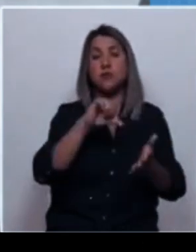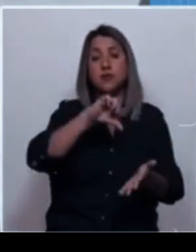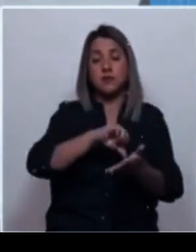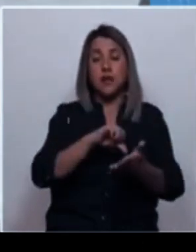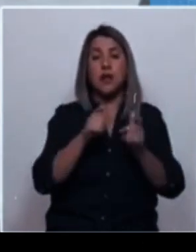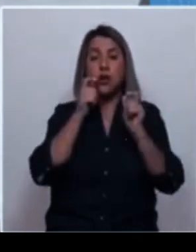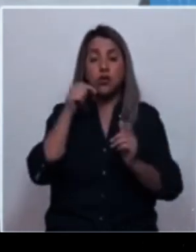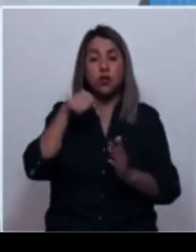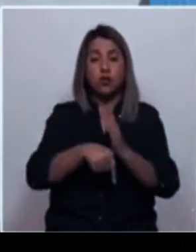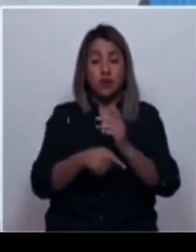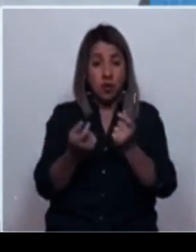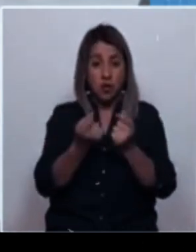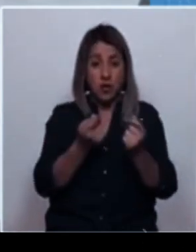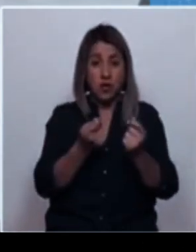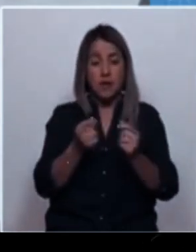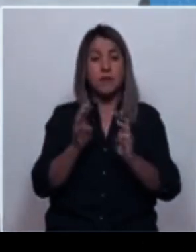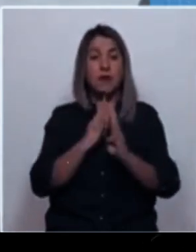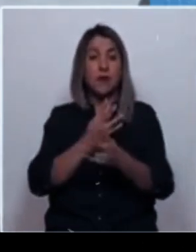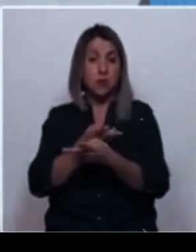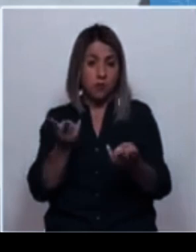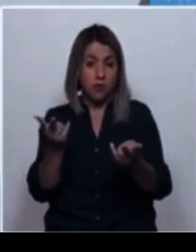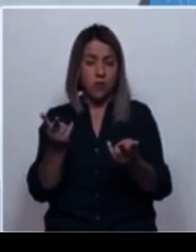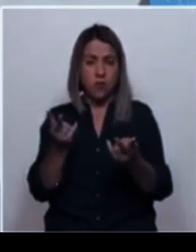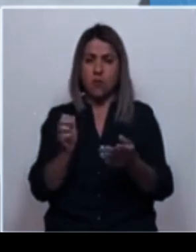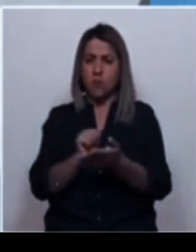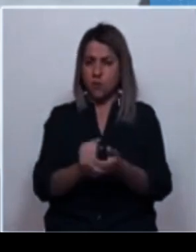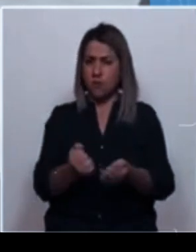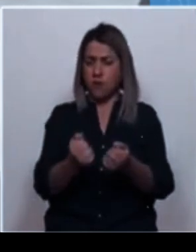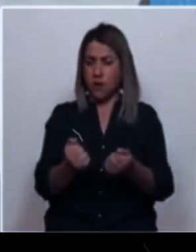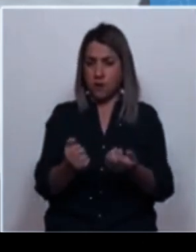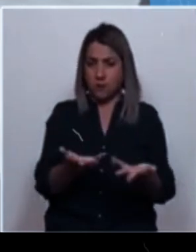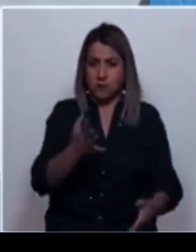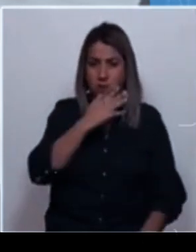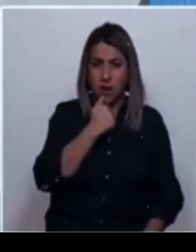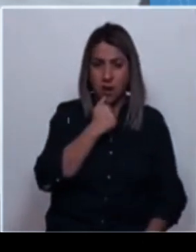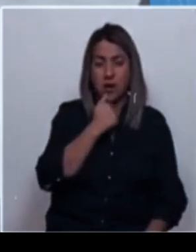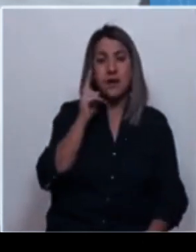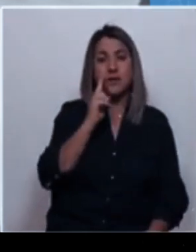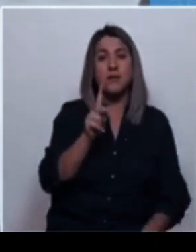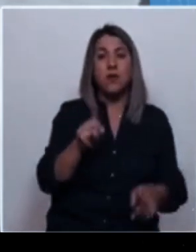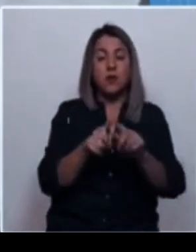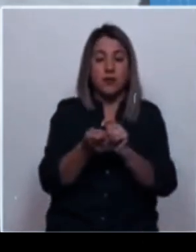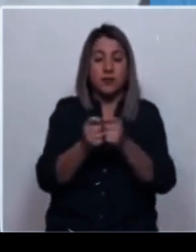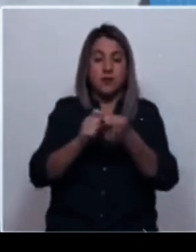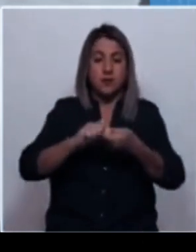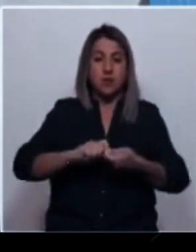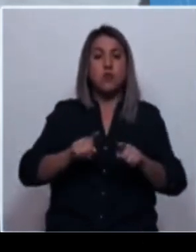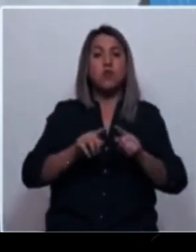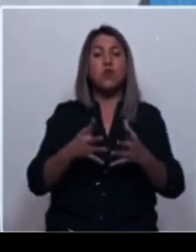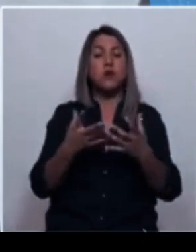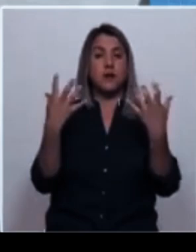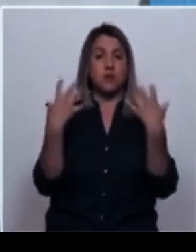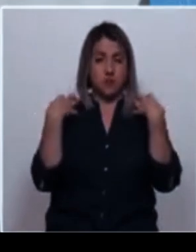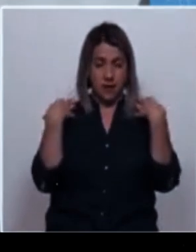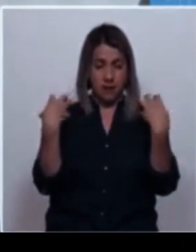público estos corren la misma suerte tampoco parece parece hicieron la transición enteramente responsable efectivo